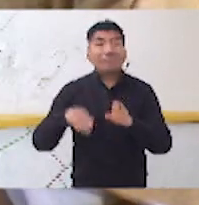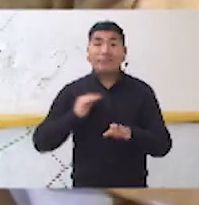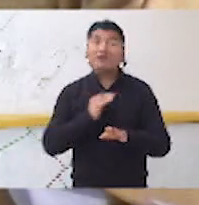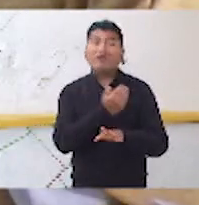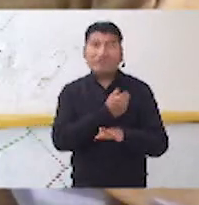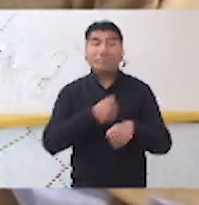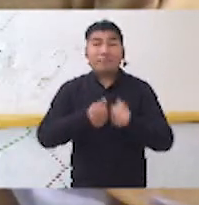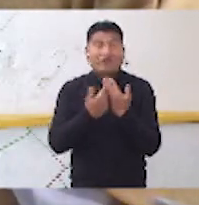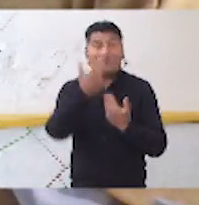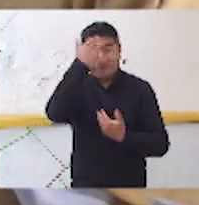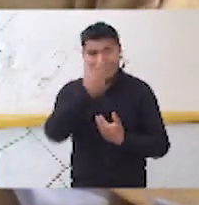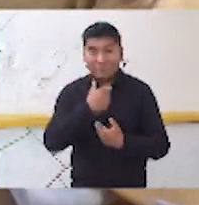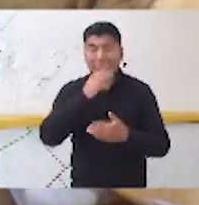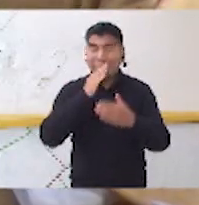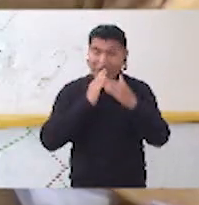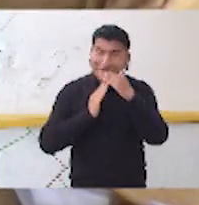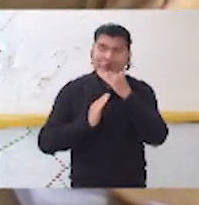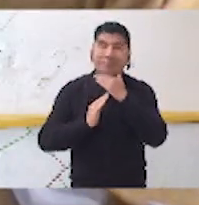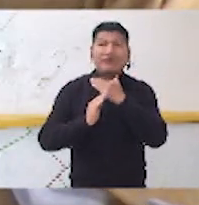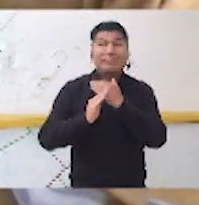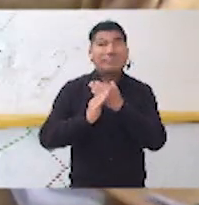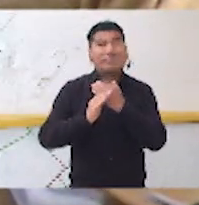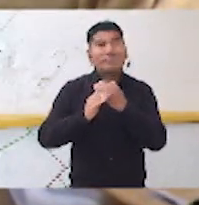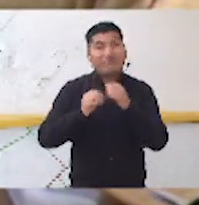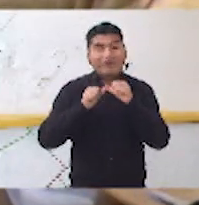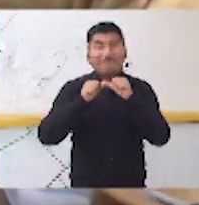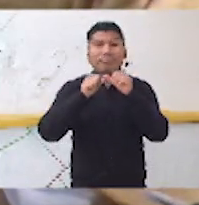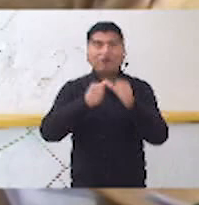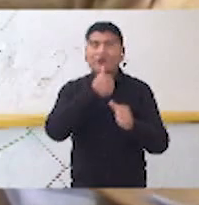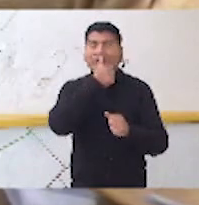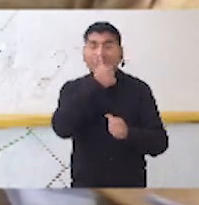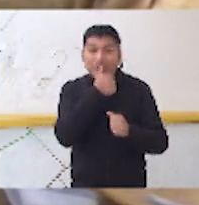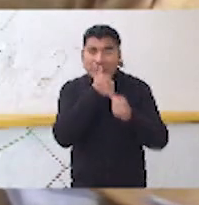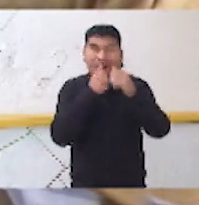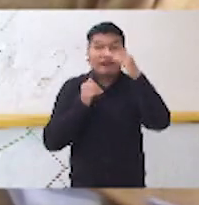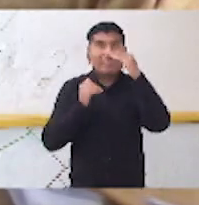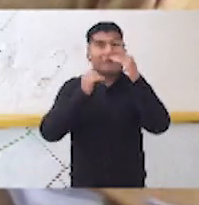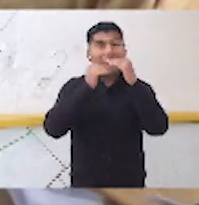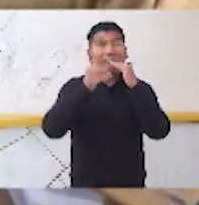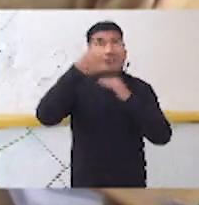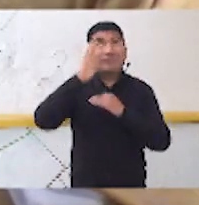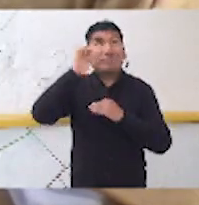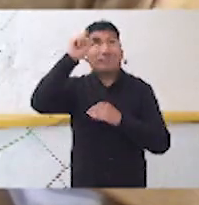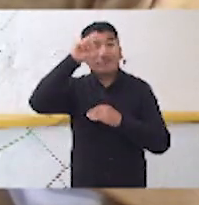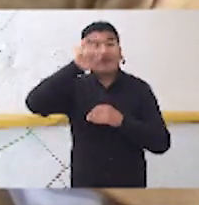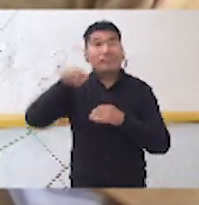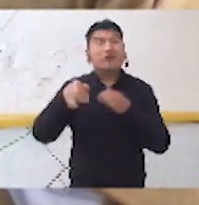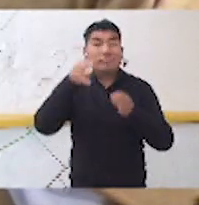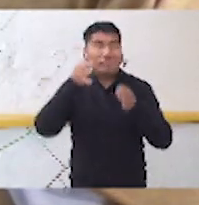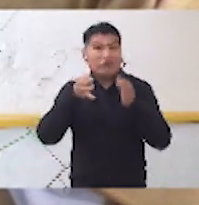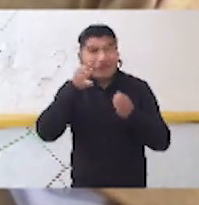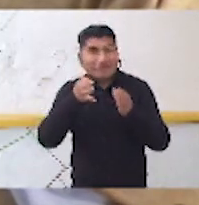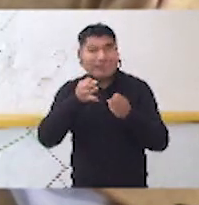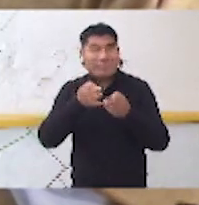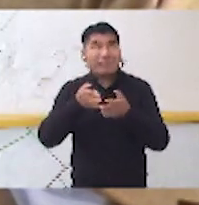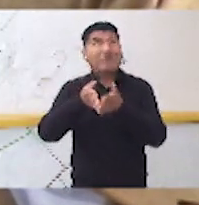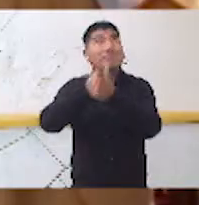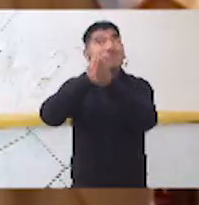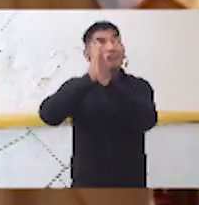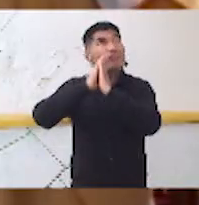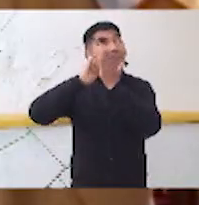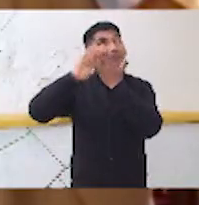como personas humildes y penitentes, acerquémonos al Dios justo, pidámosle que tenga piedad